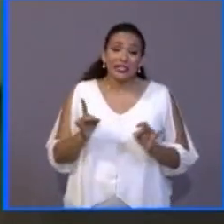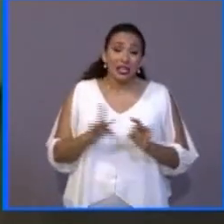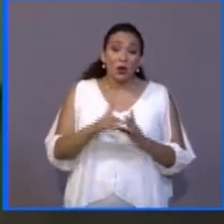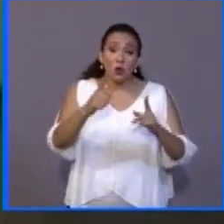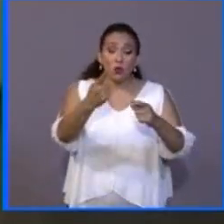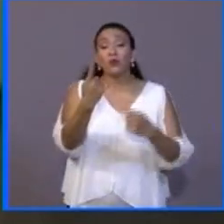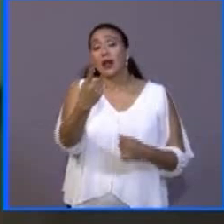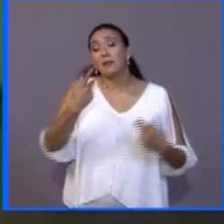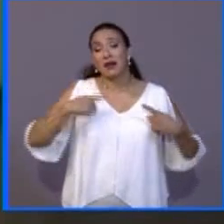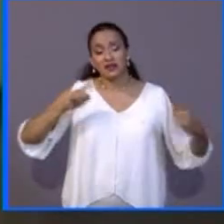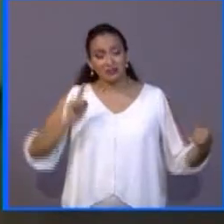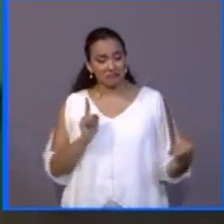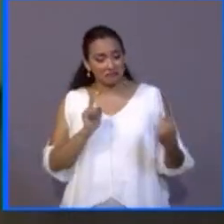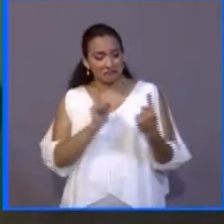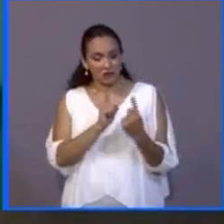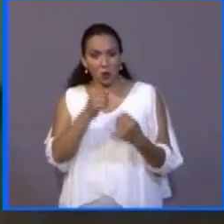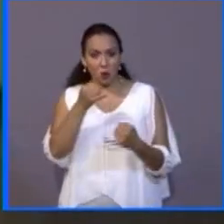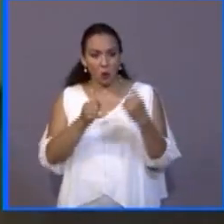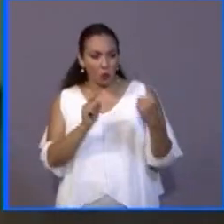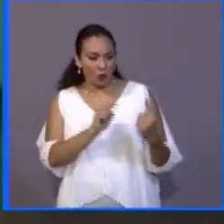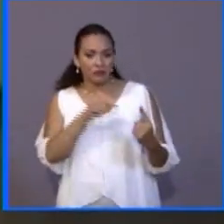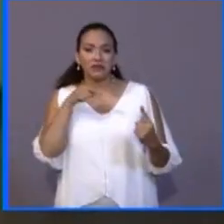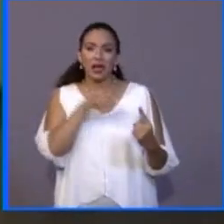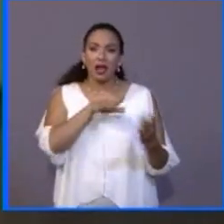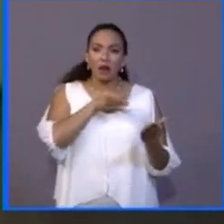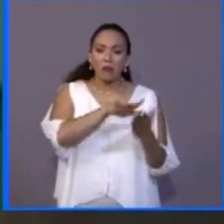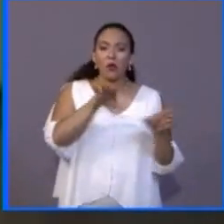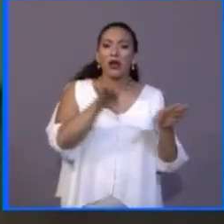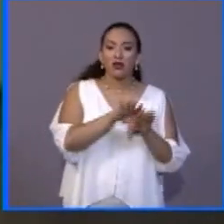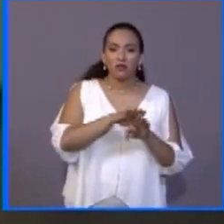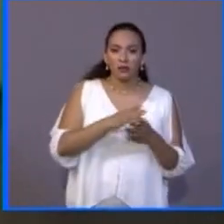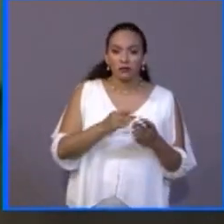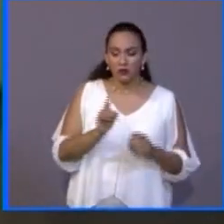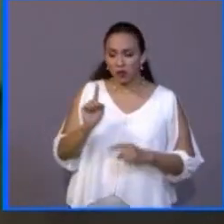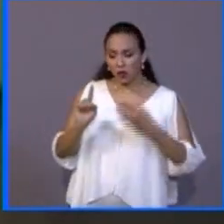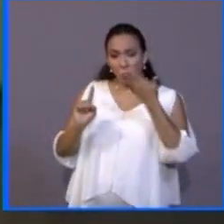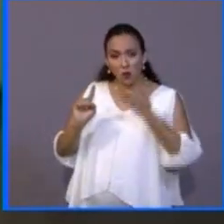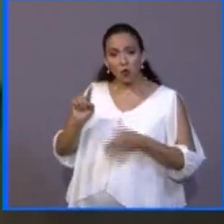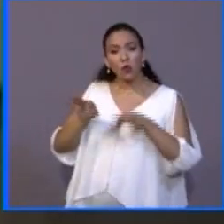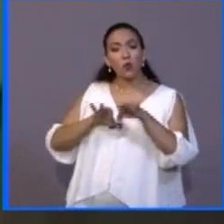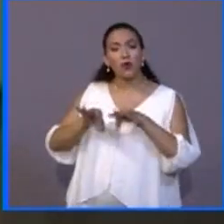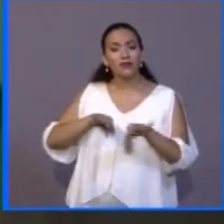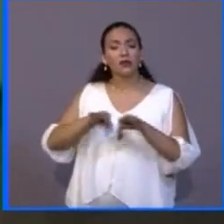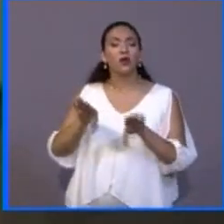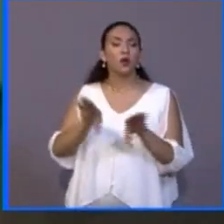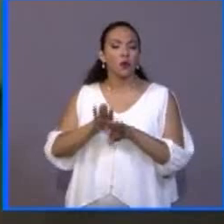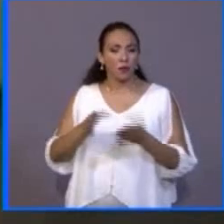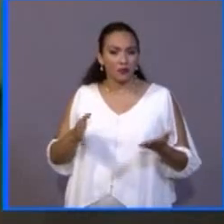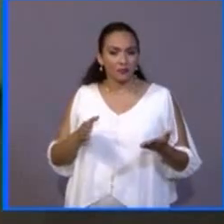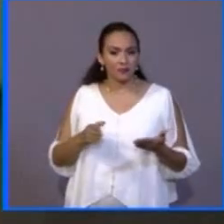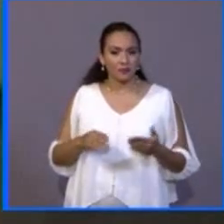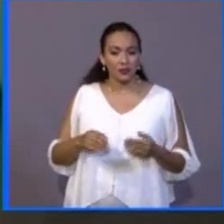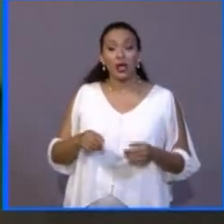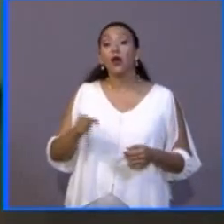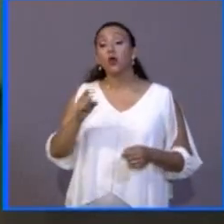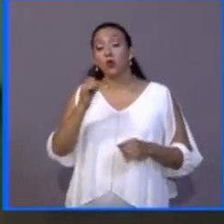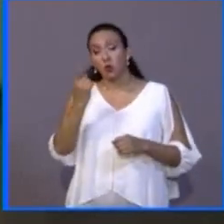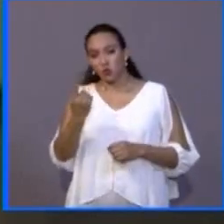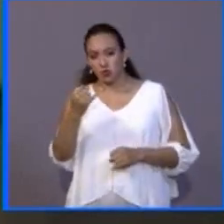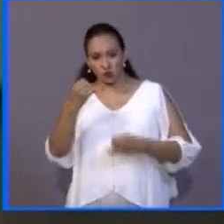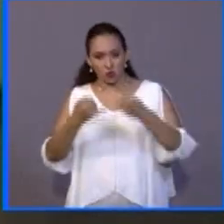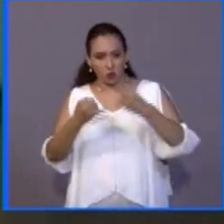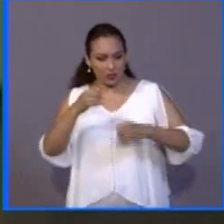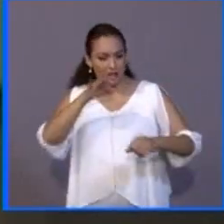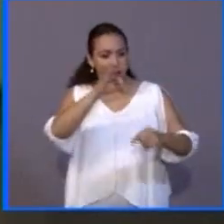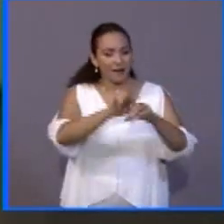La legitimidad no se obtiene solo de los votos, sino del desempeño. Un juez popular con